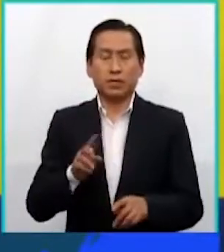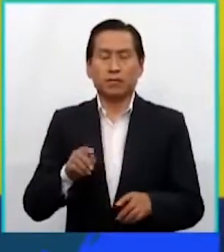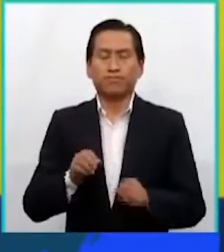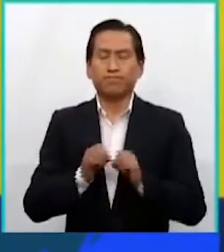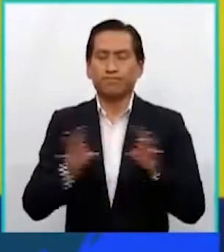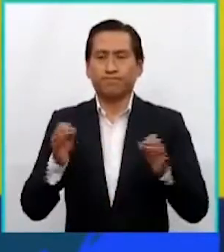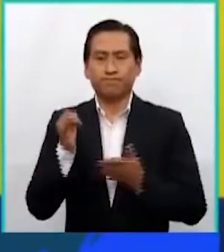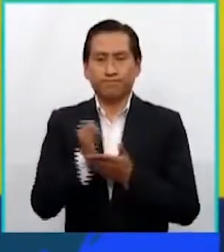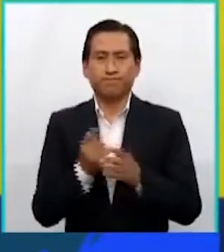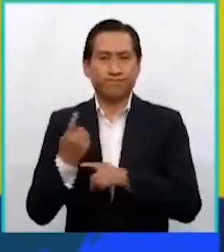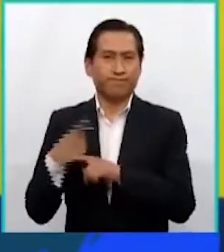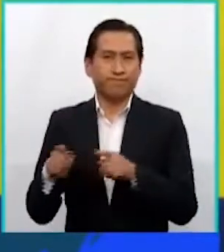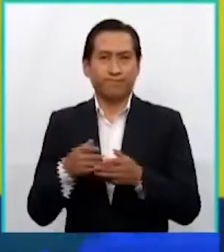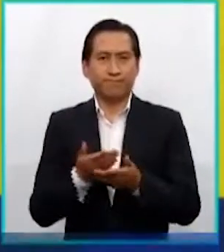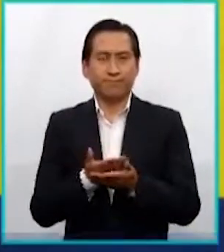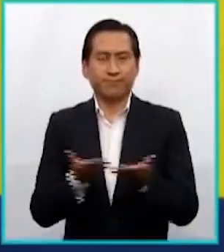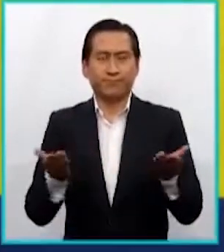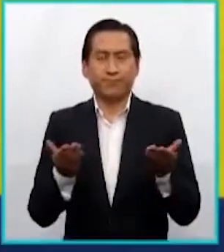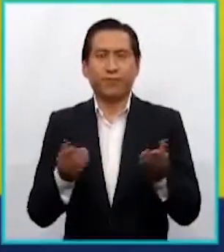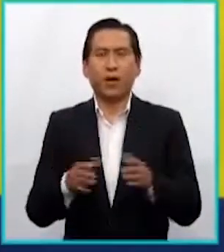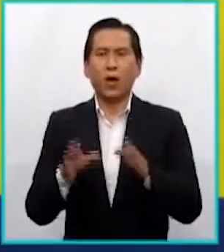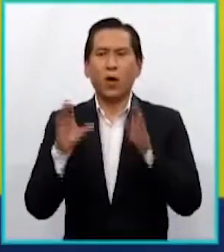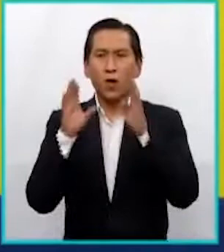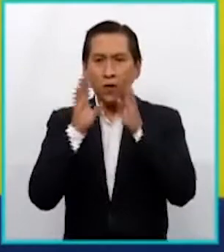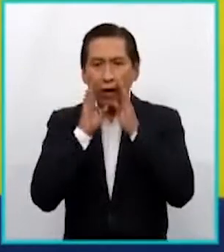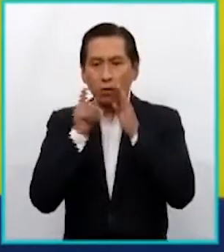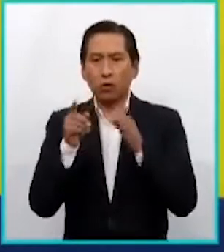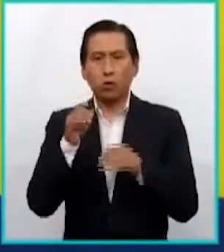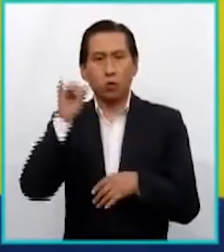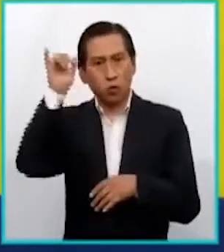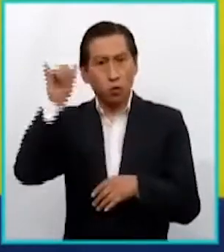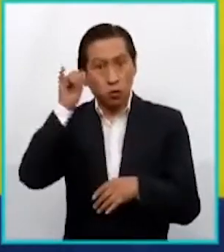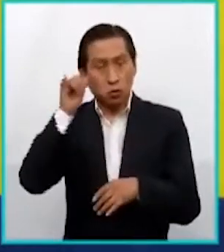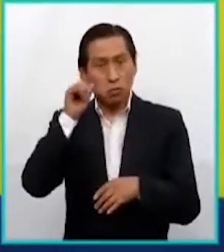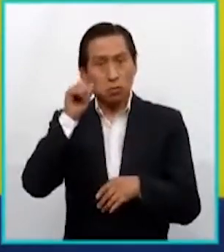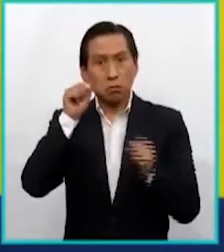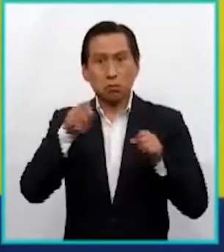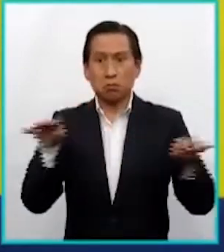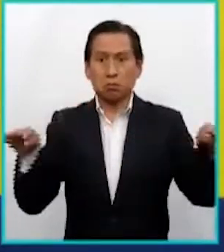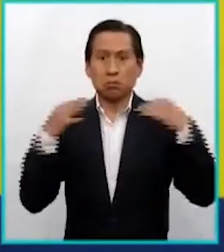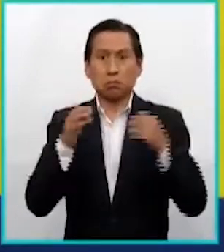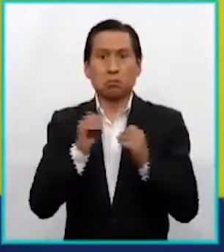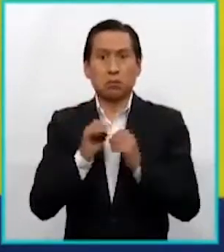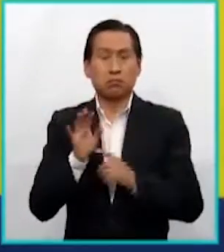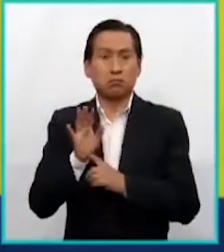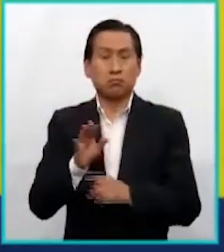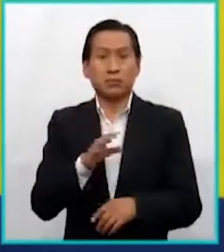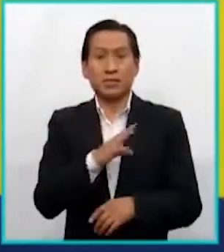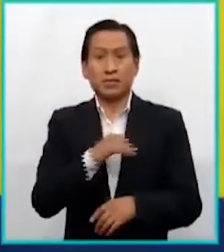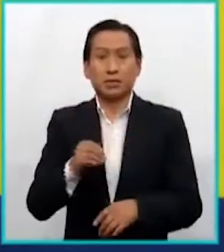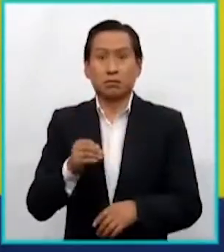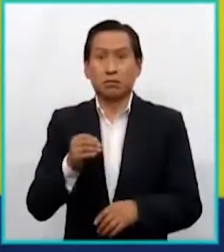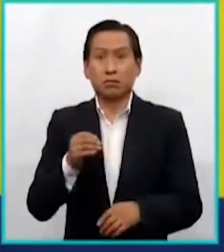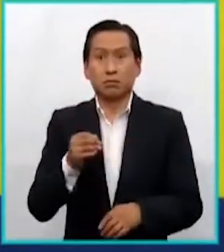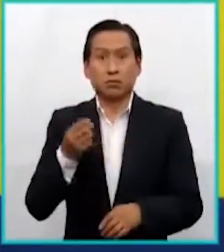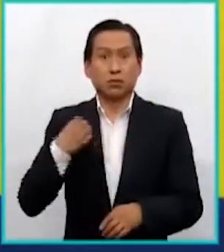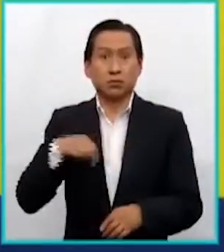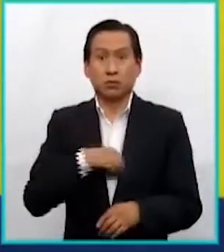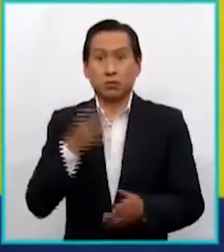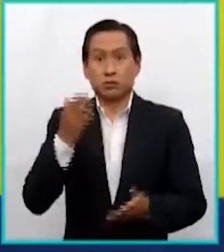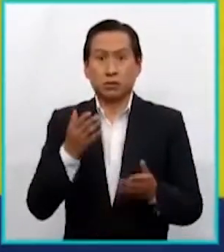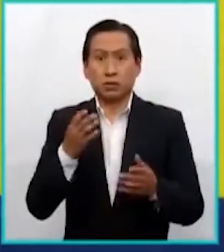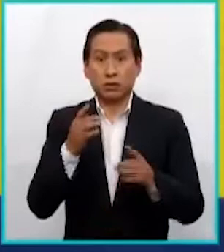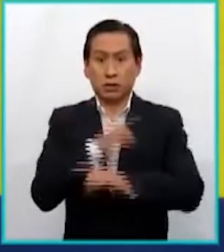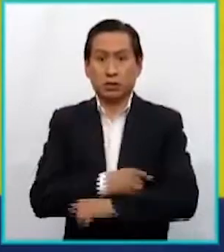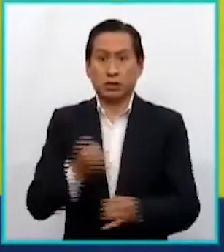de nuestras redes sociales, en vivo, a través de Facebook, de YouTube. Pueden seguirnos directamente. Y en caso de que tengamos que hacer una pausa